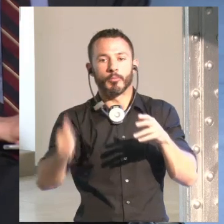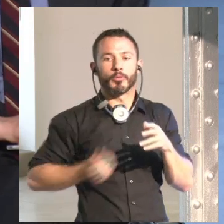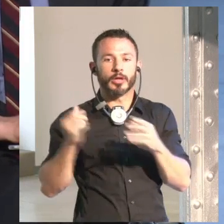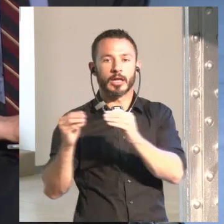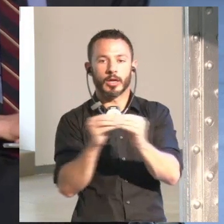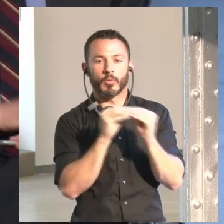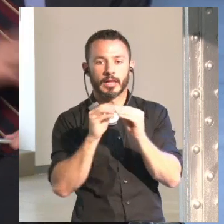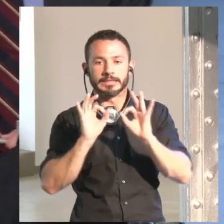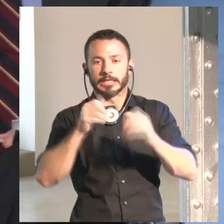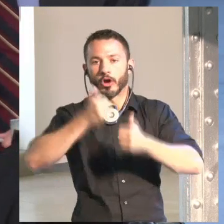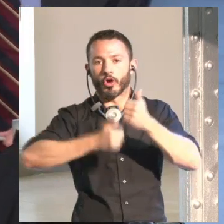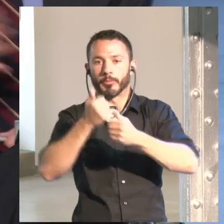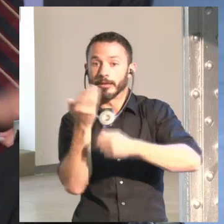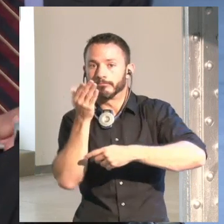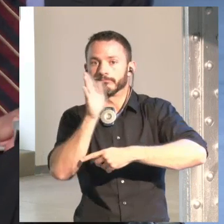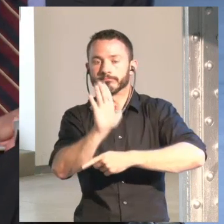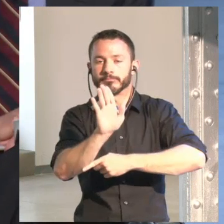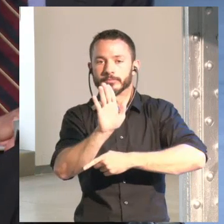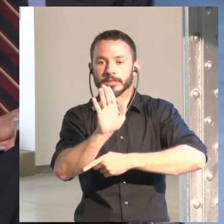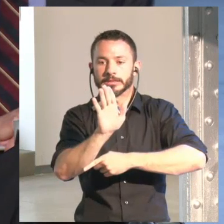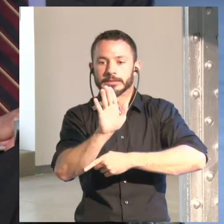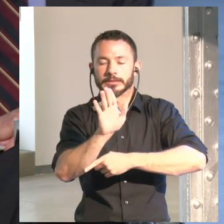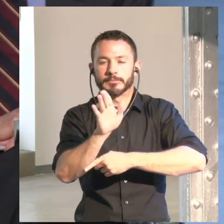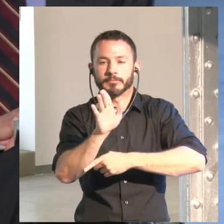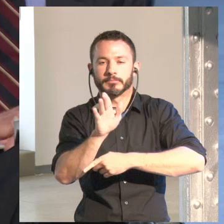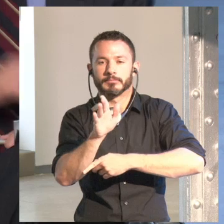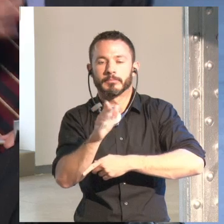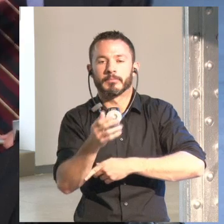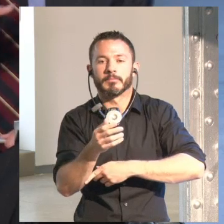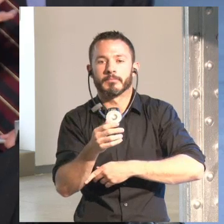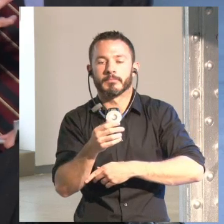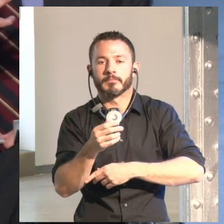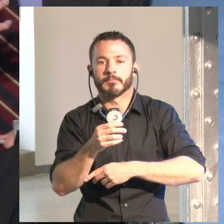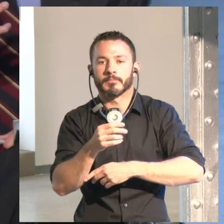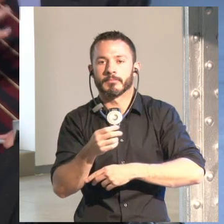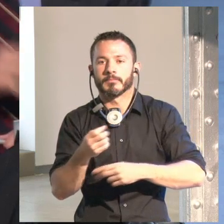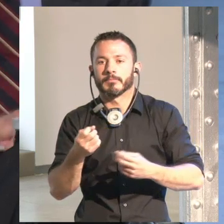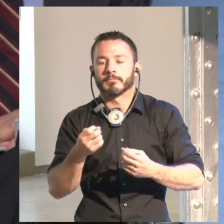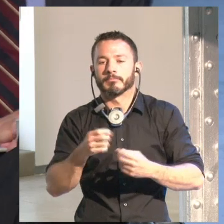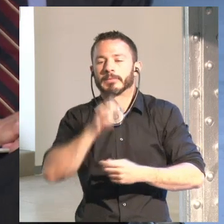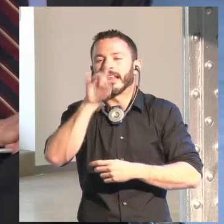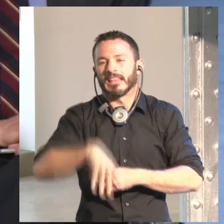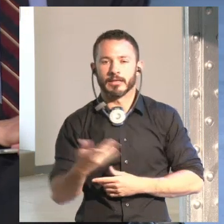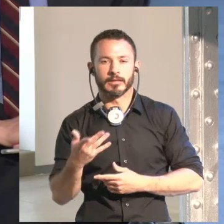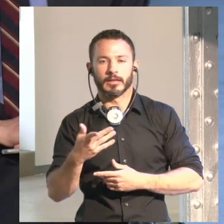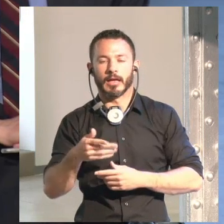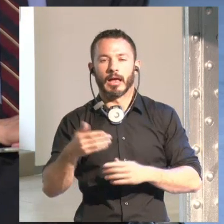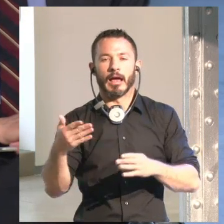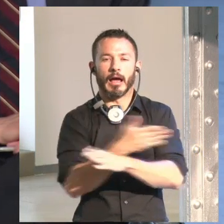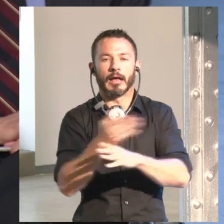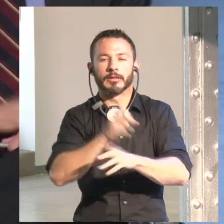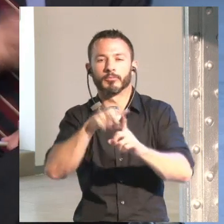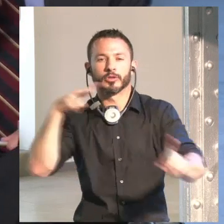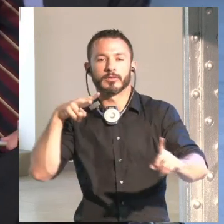oportunidades en la competencia, la cuestión es para quién. Tradicionalmente analizábamos esto desde el punto de vista